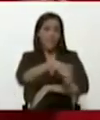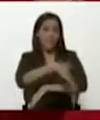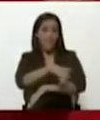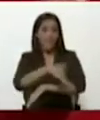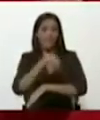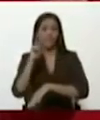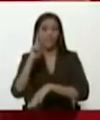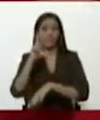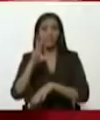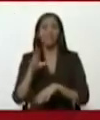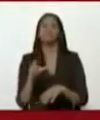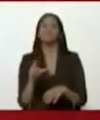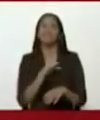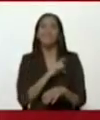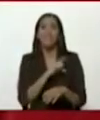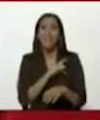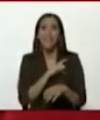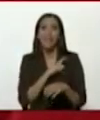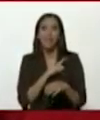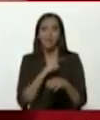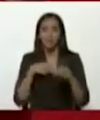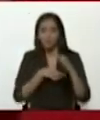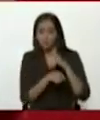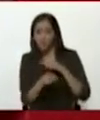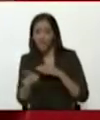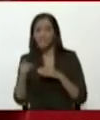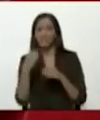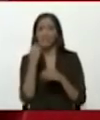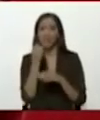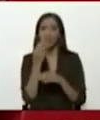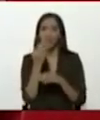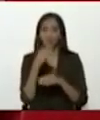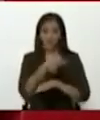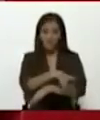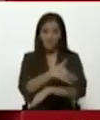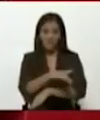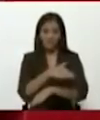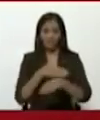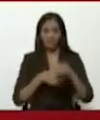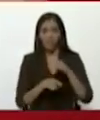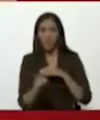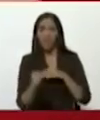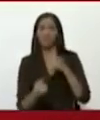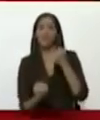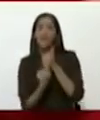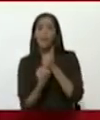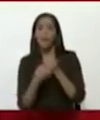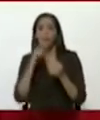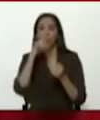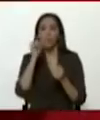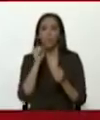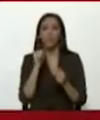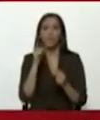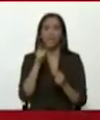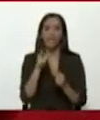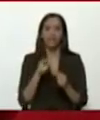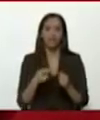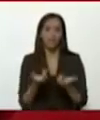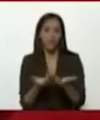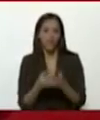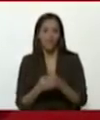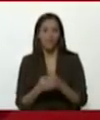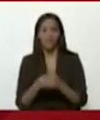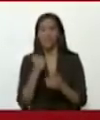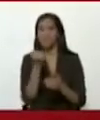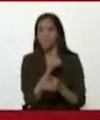enero, y de los barrios del oeste hacia Miraflores, el que fuera a apoyar a Maduro, ellos lo iban a barrer. Tenían ese